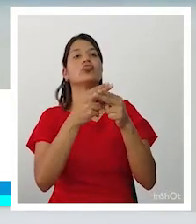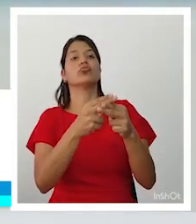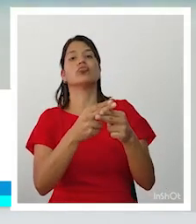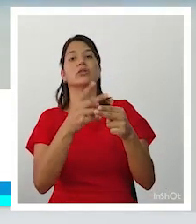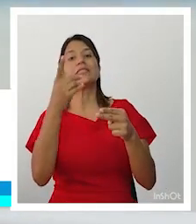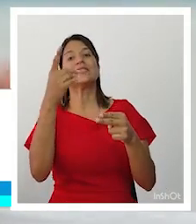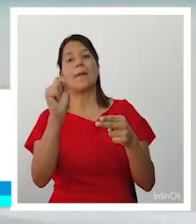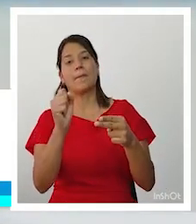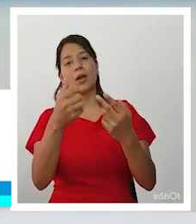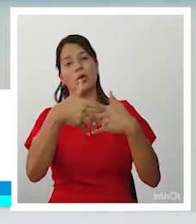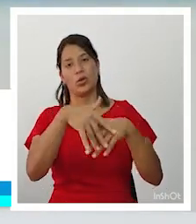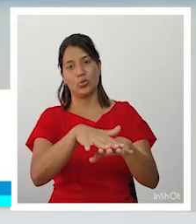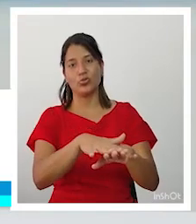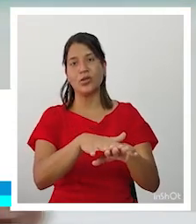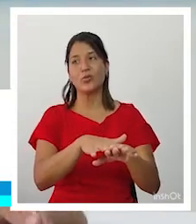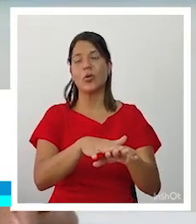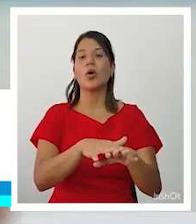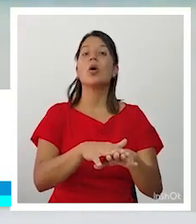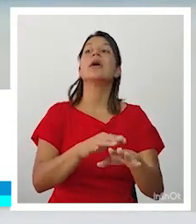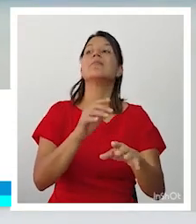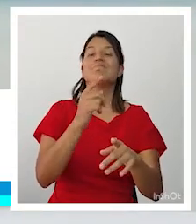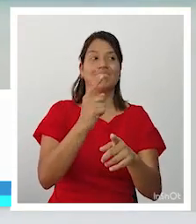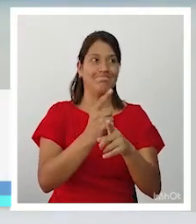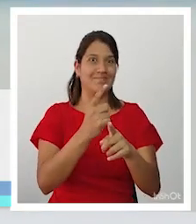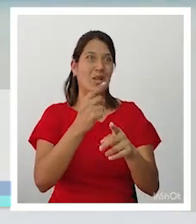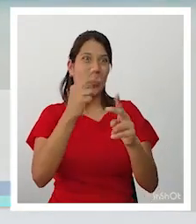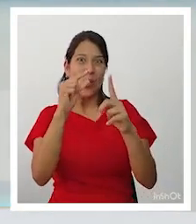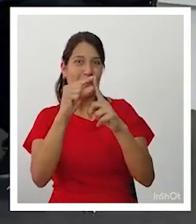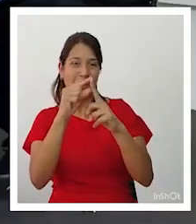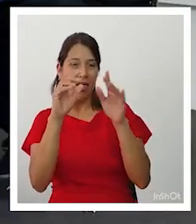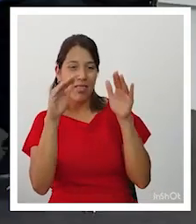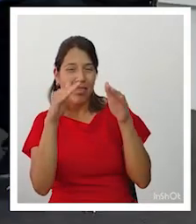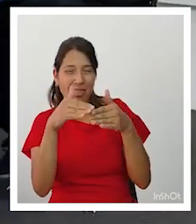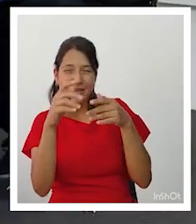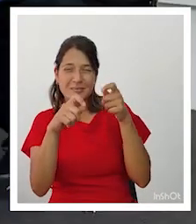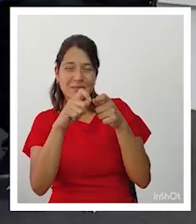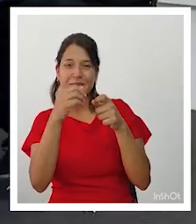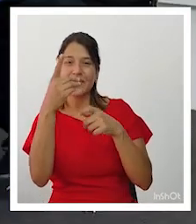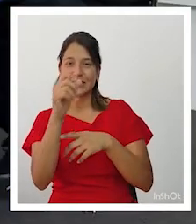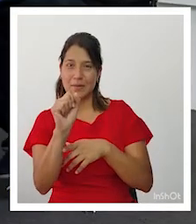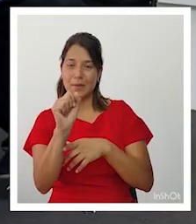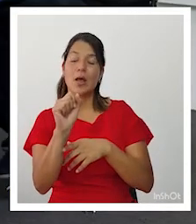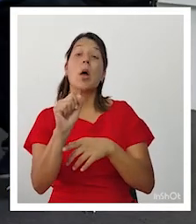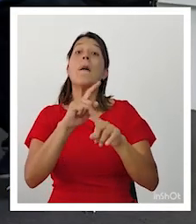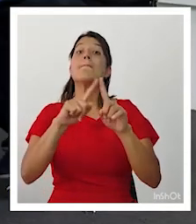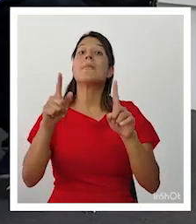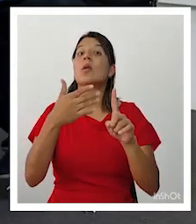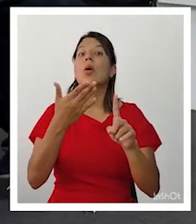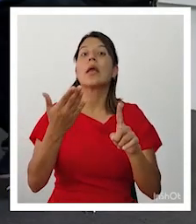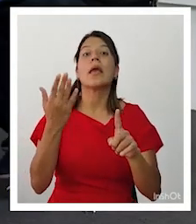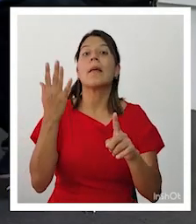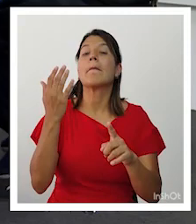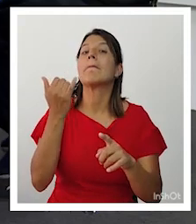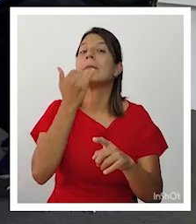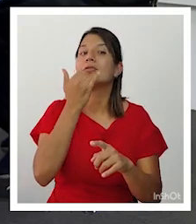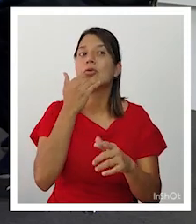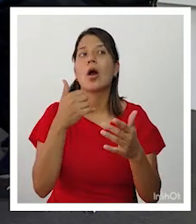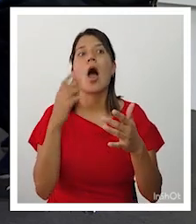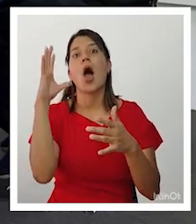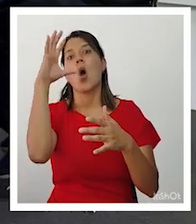inclusive. Exactamente. ¿Qué fue lo que sucedió? Que posteriormente nos dimos cuenta que ya habíamos traspasado